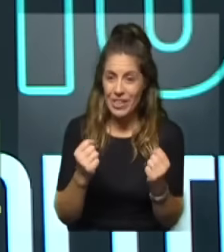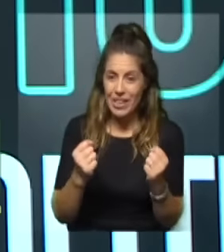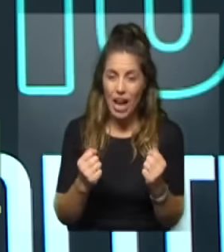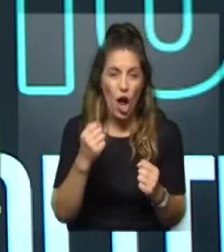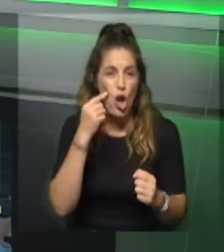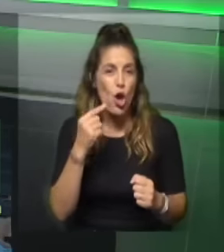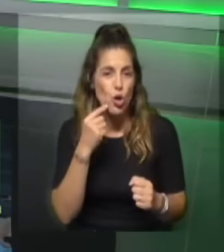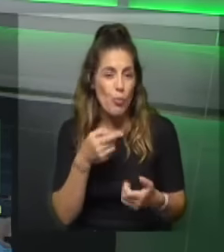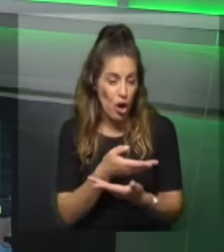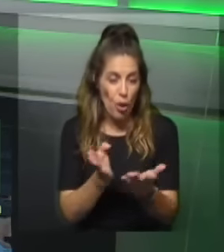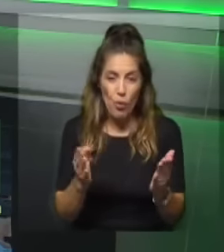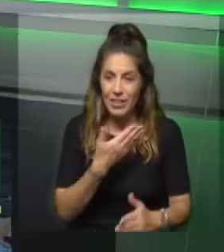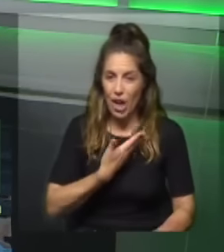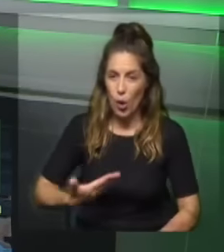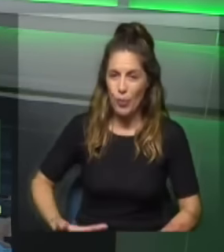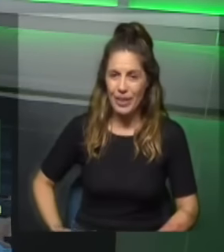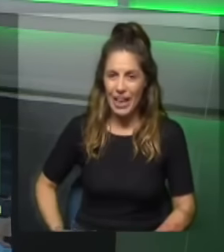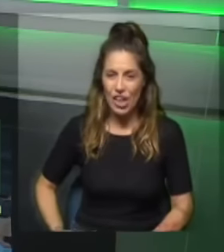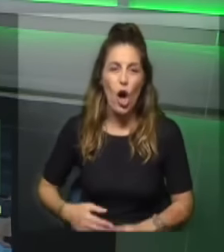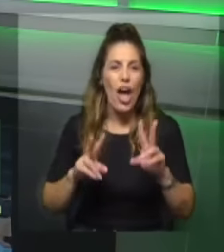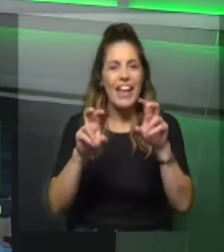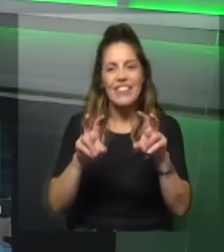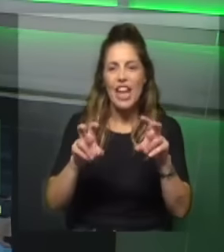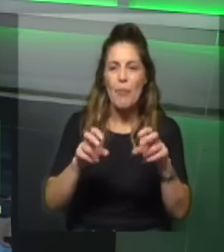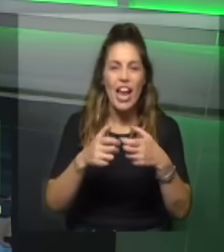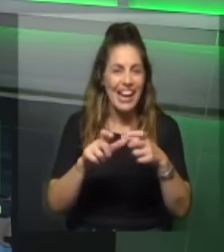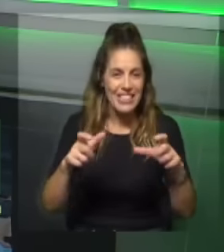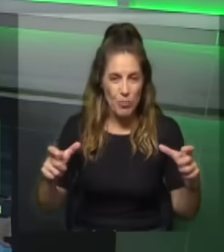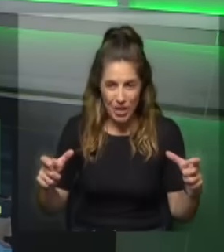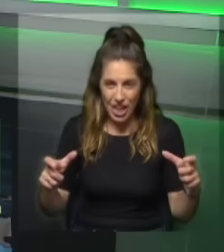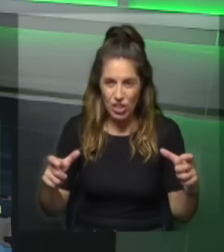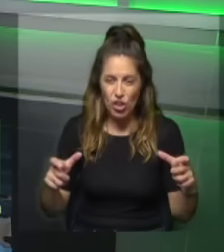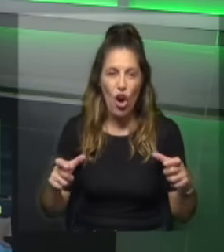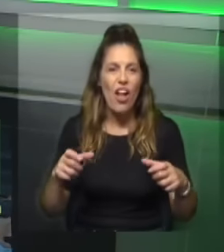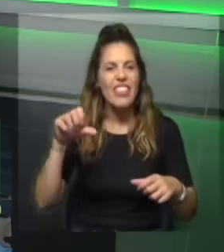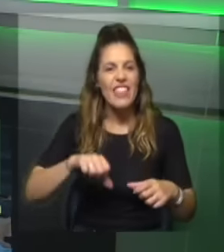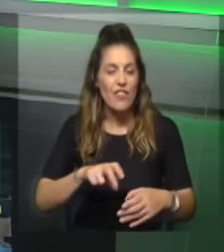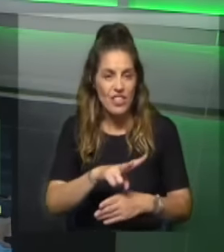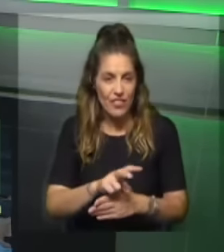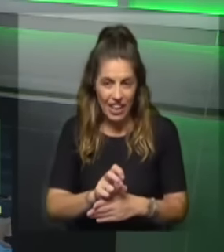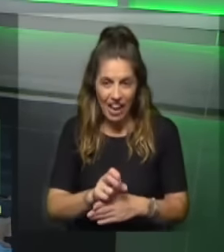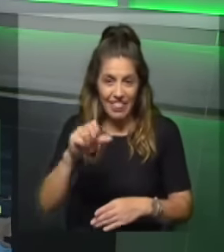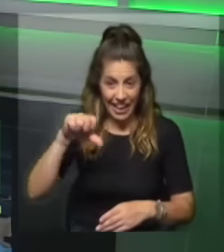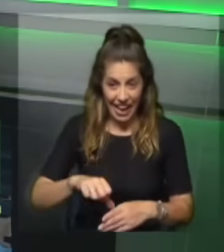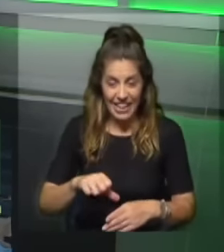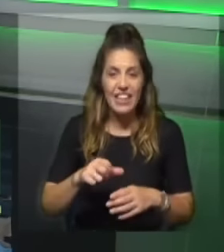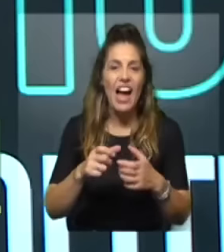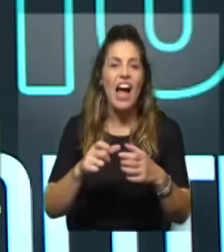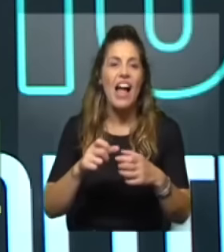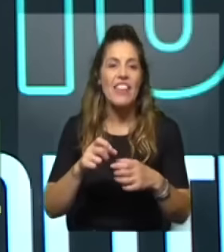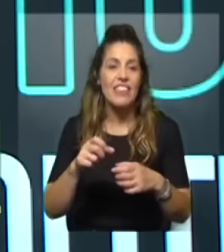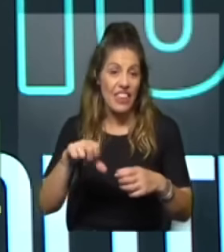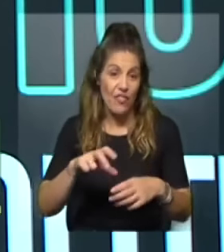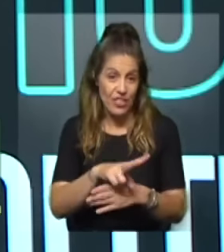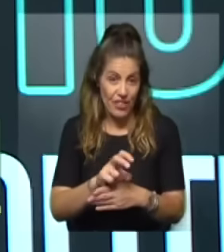números que está mostrando el gobierno eh en términos de crecimiento de déficit fiscal o sea de caída del déficit fiscal de